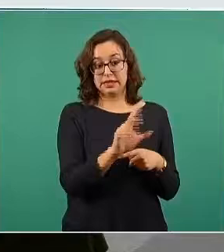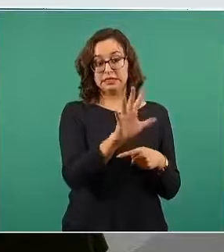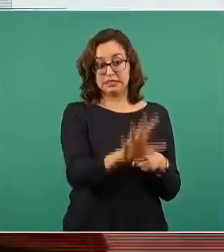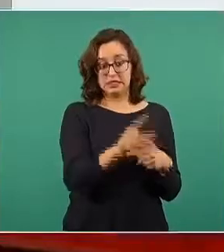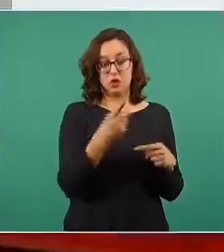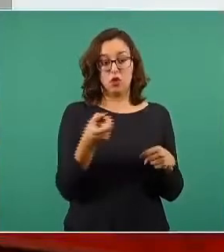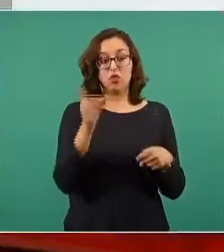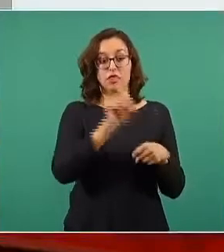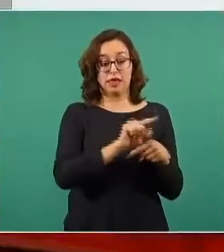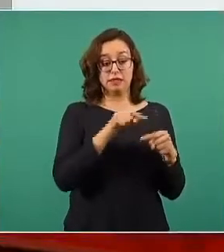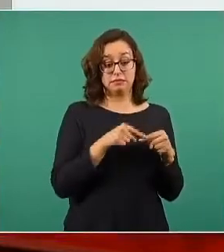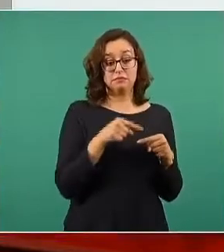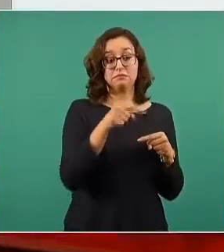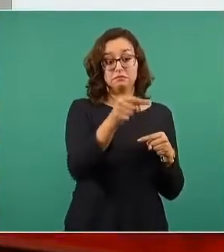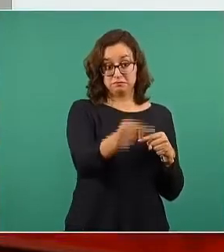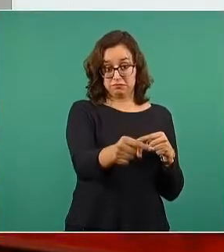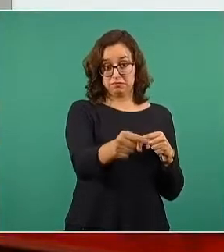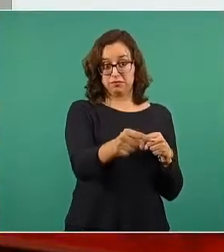de la Salud